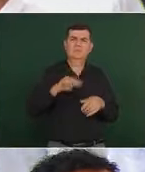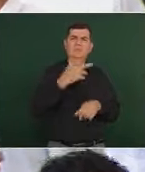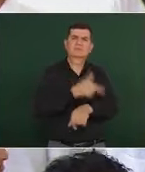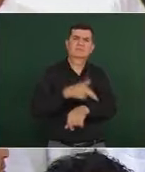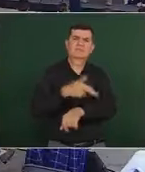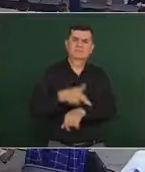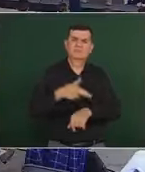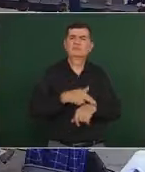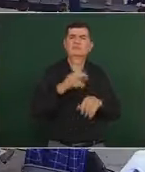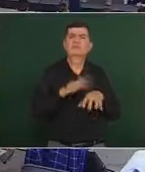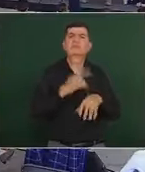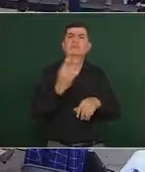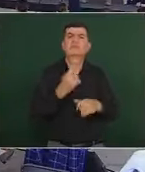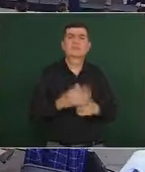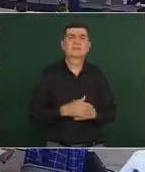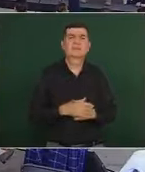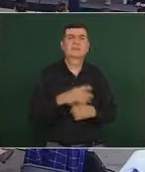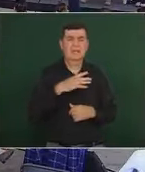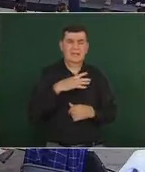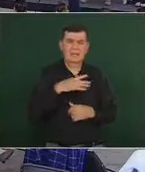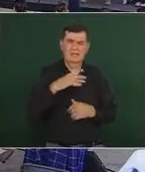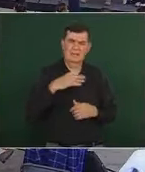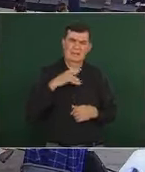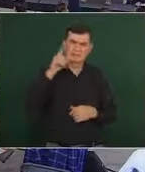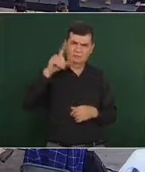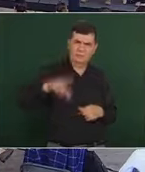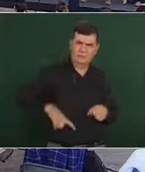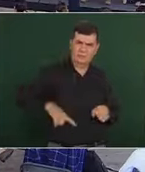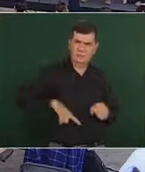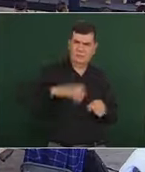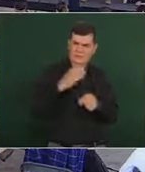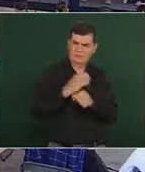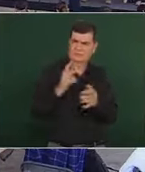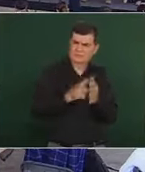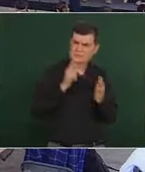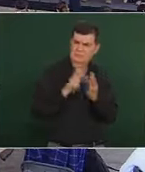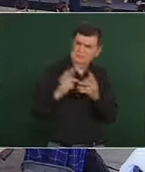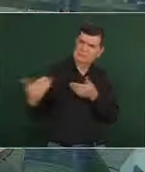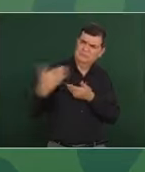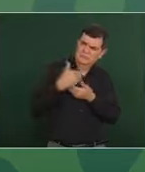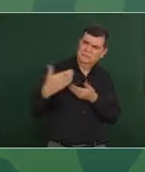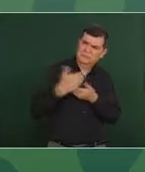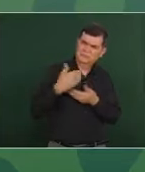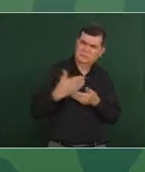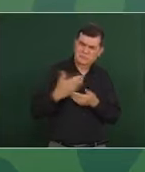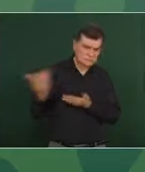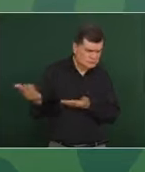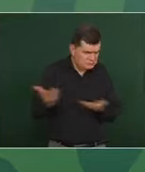solución a este Porque problema? Porque los están recibiendo en Gobernación varias veces